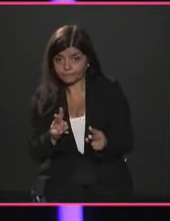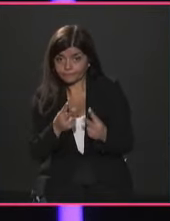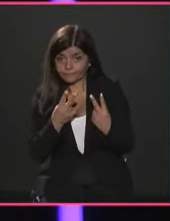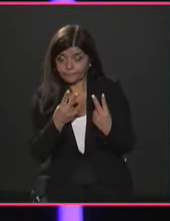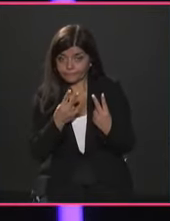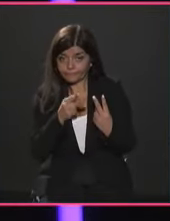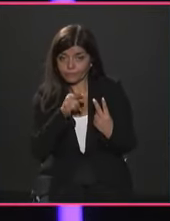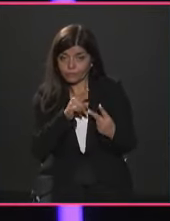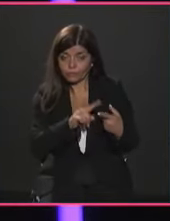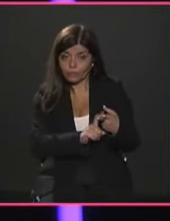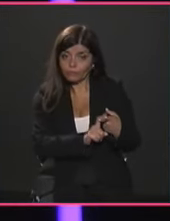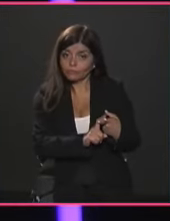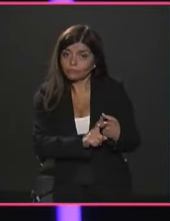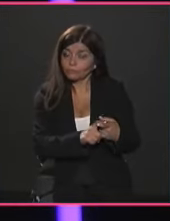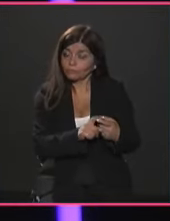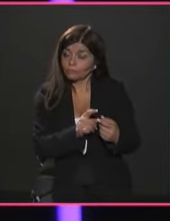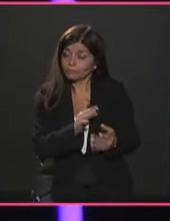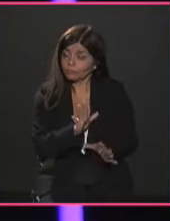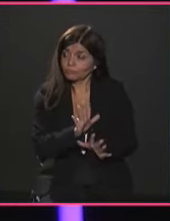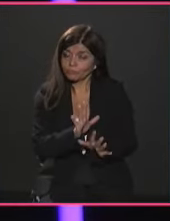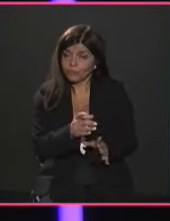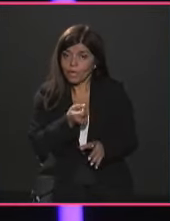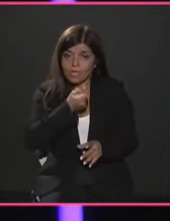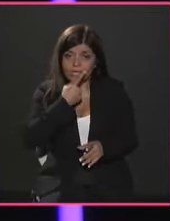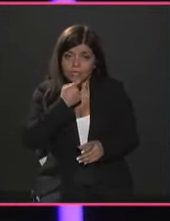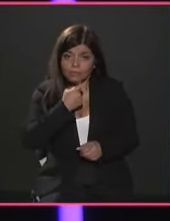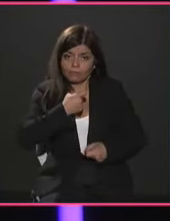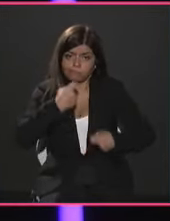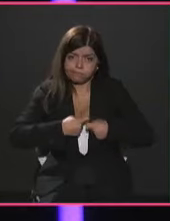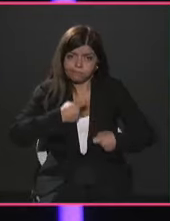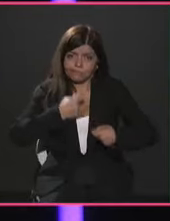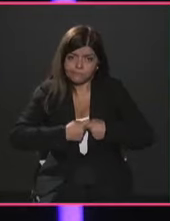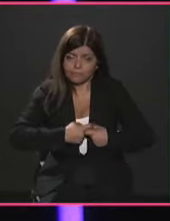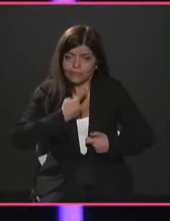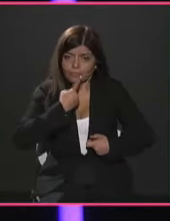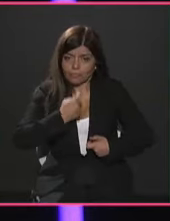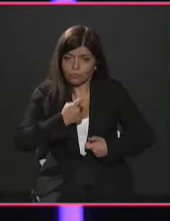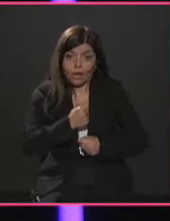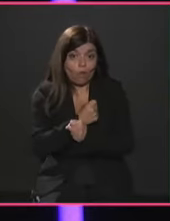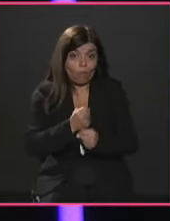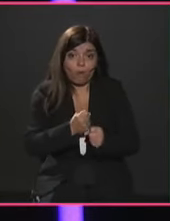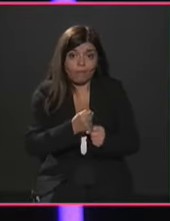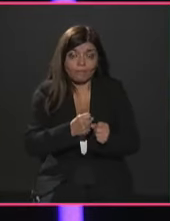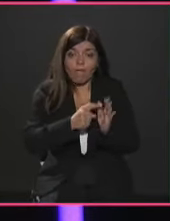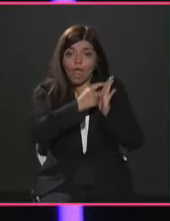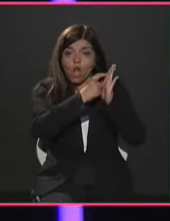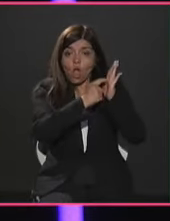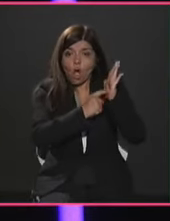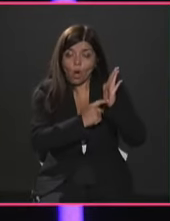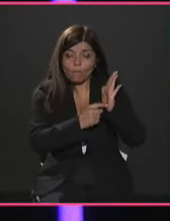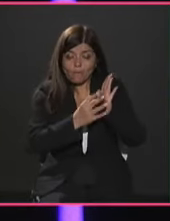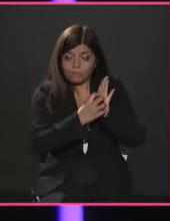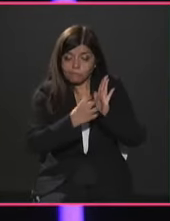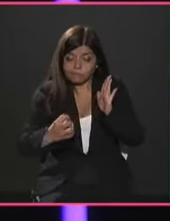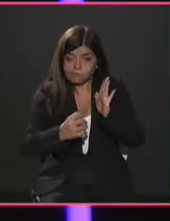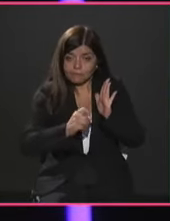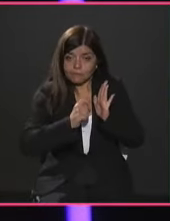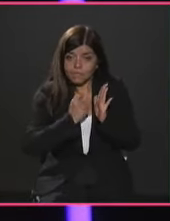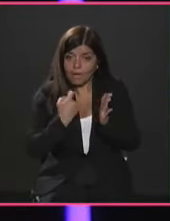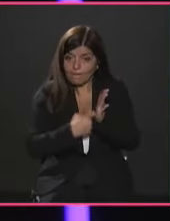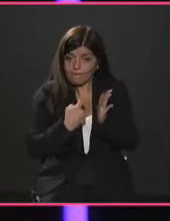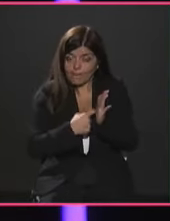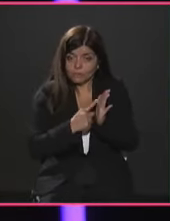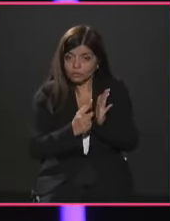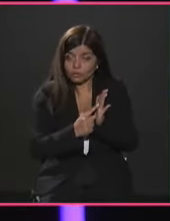este superbacteria resistente a todos los antibióticos Así que no podían operarlo para sacarle este acceso sino que le